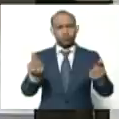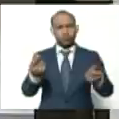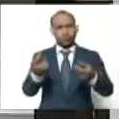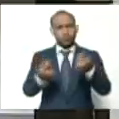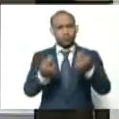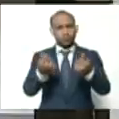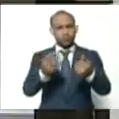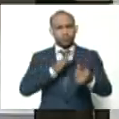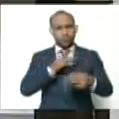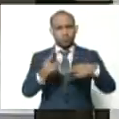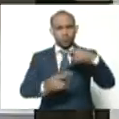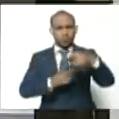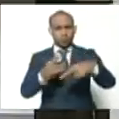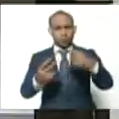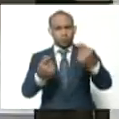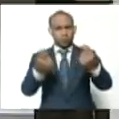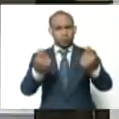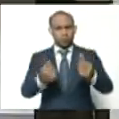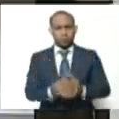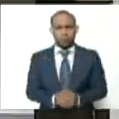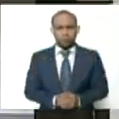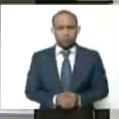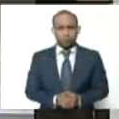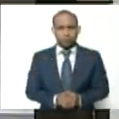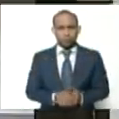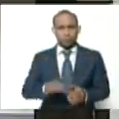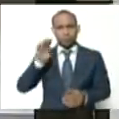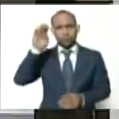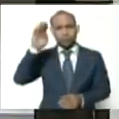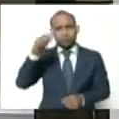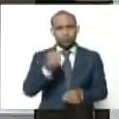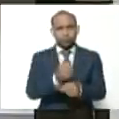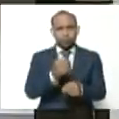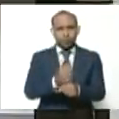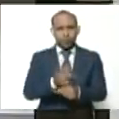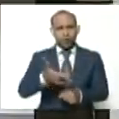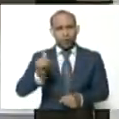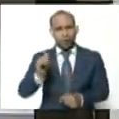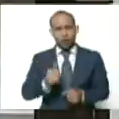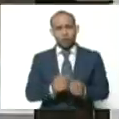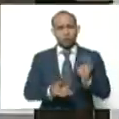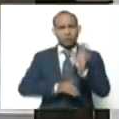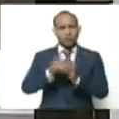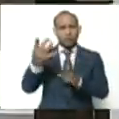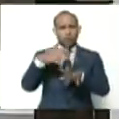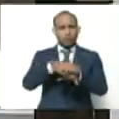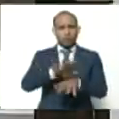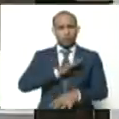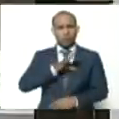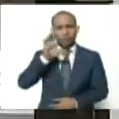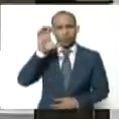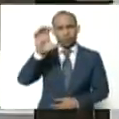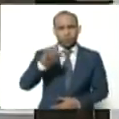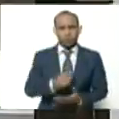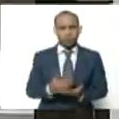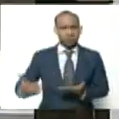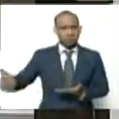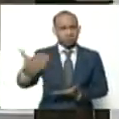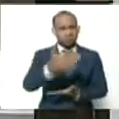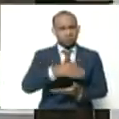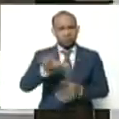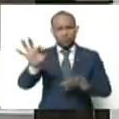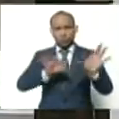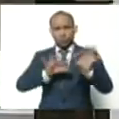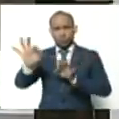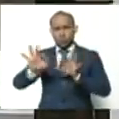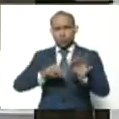revolución productiva, para la generación de empleo, para el desarrollo integral del país, para la captación de